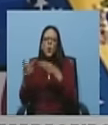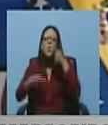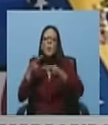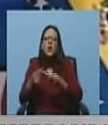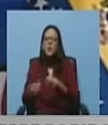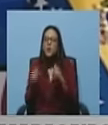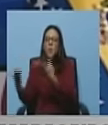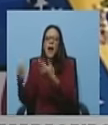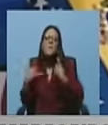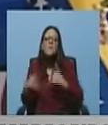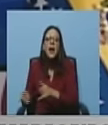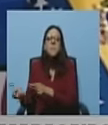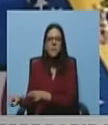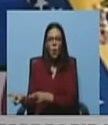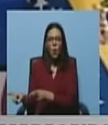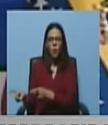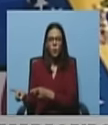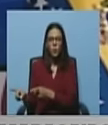hijo.